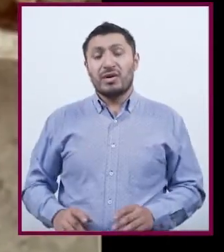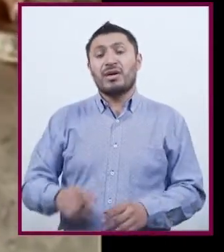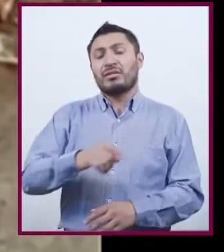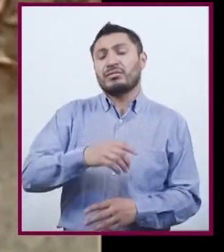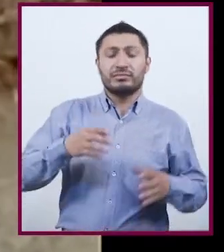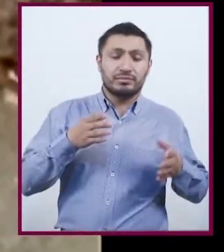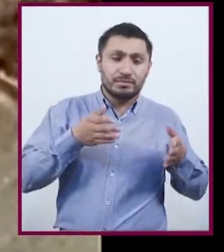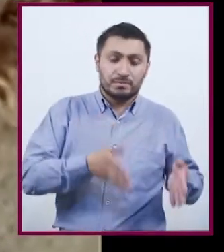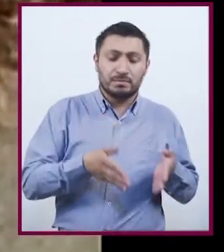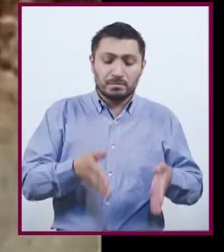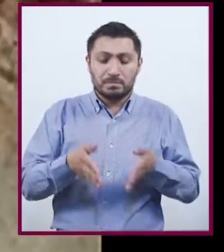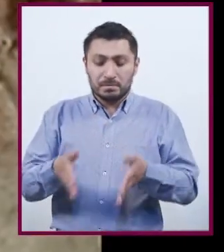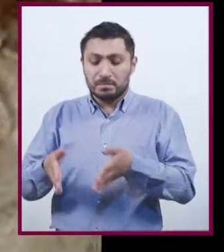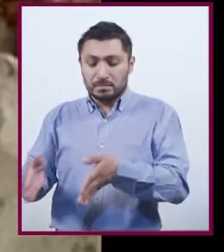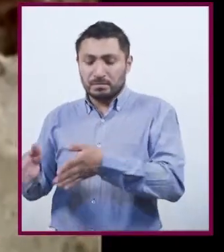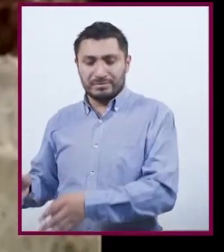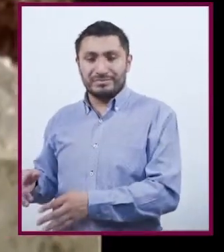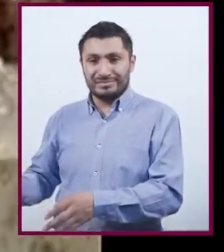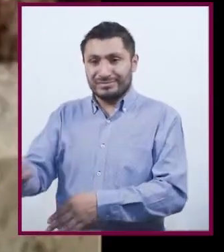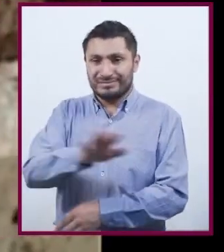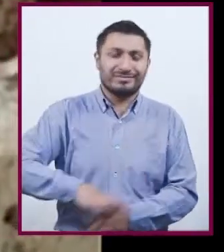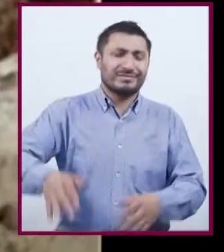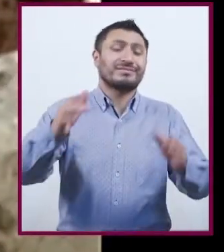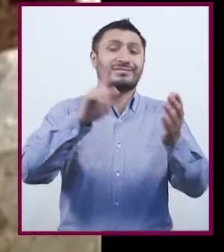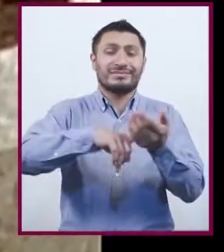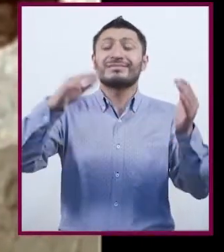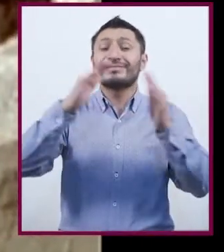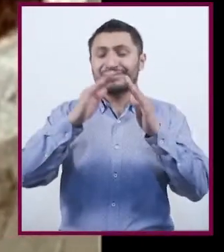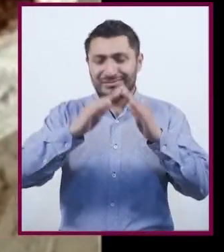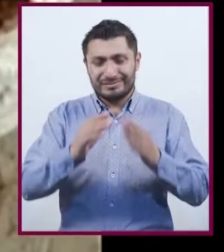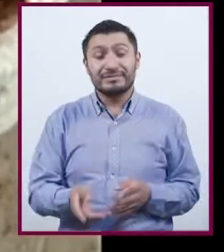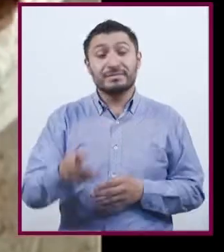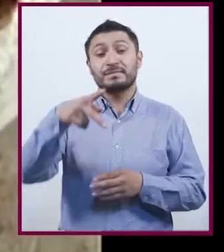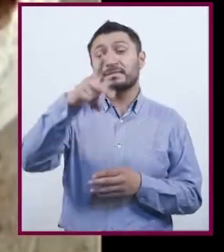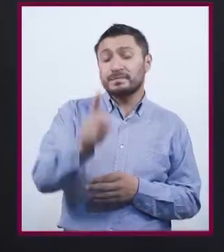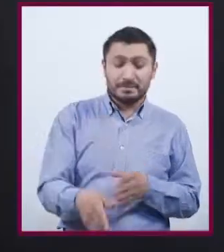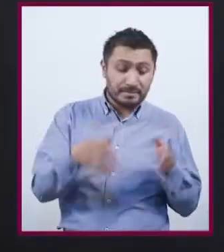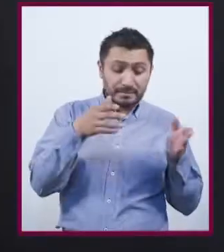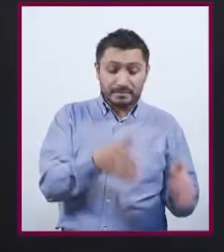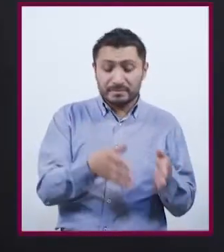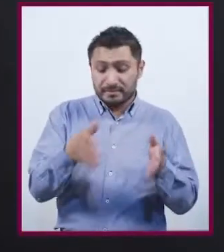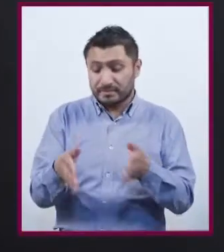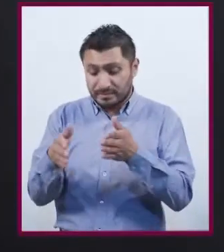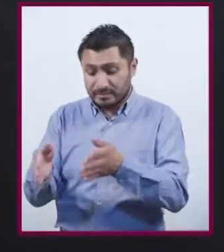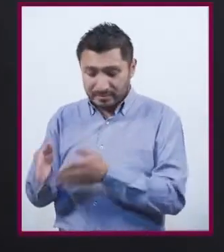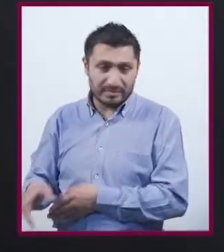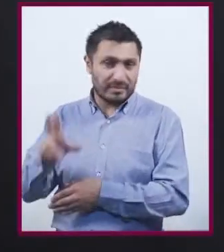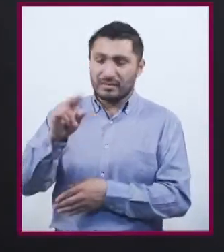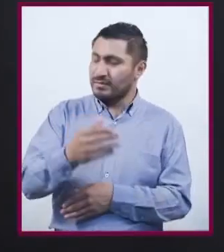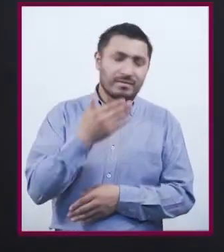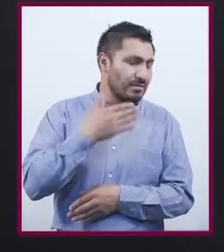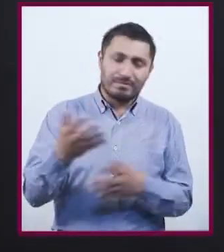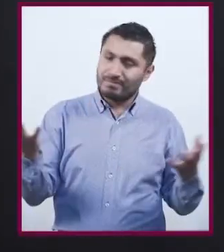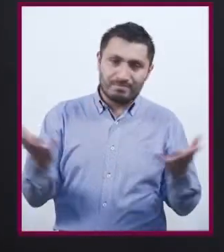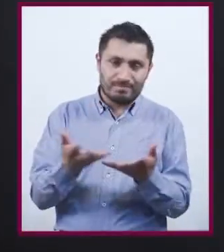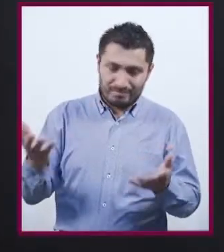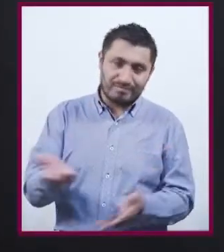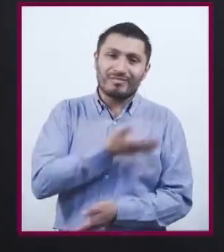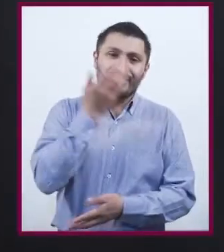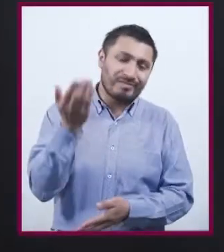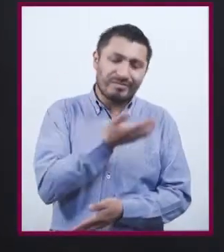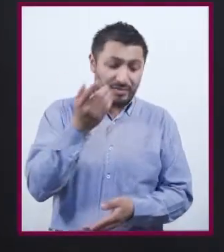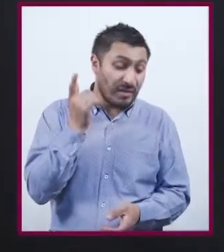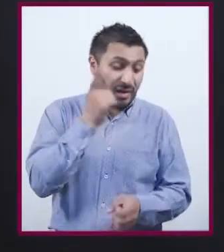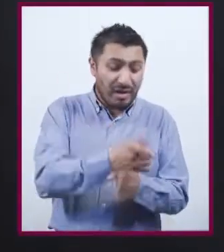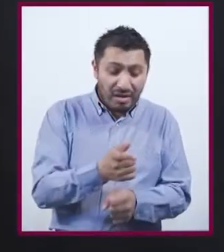común que los cuerpos, uno tras otro, fueran enterrados en los patios de las casas. Sin embargo, dado que las sepulturas no